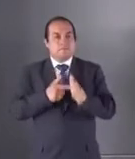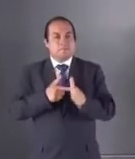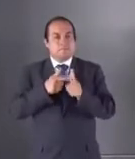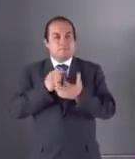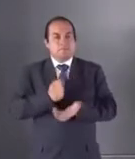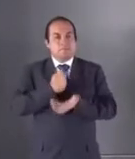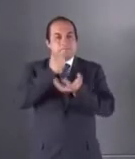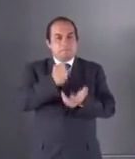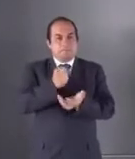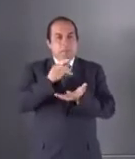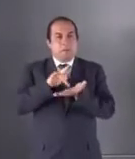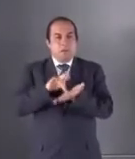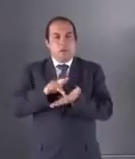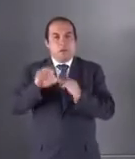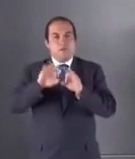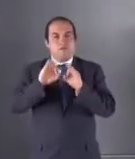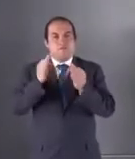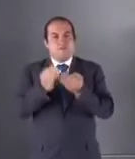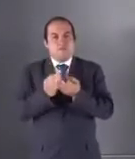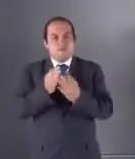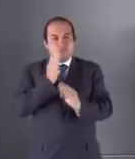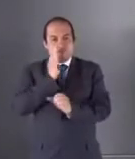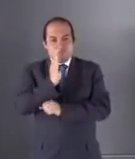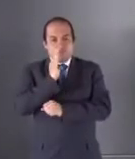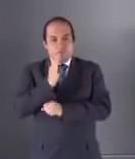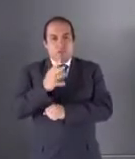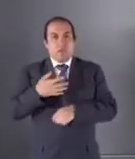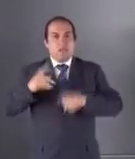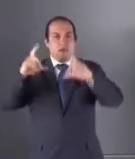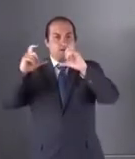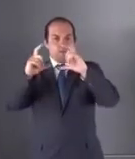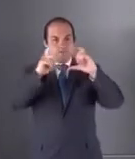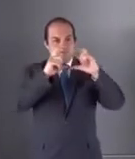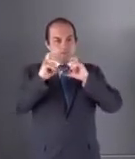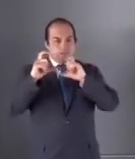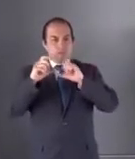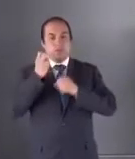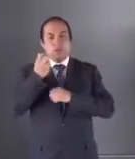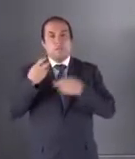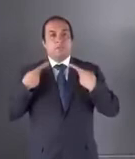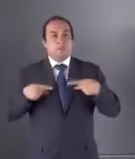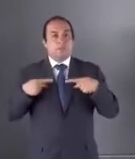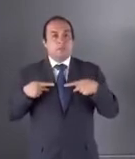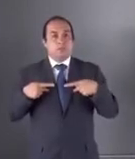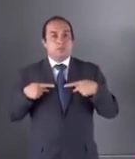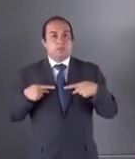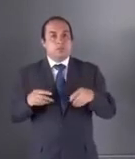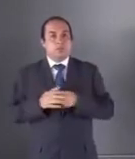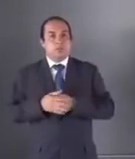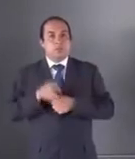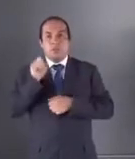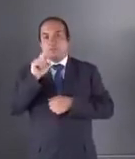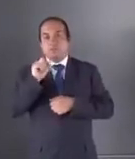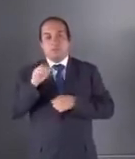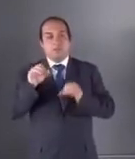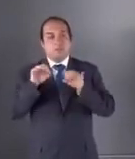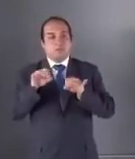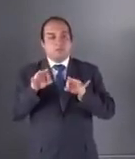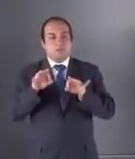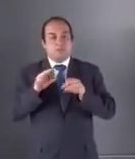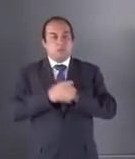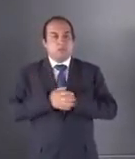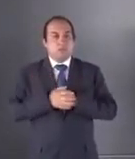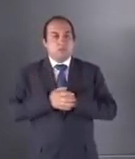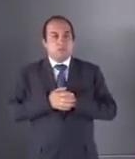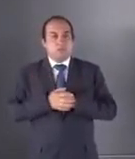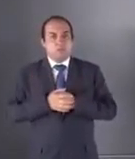forma directa a los alcaldes y se toman fotos con estas personas. Incluso en las mismas oficinas les regalan